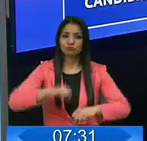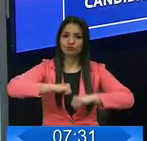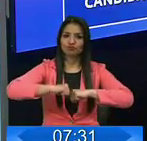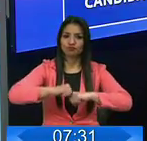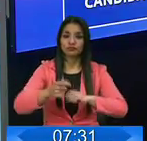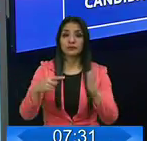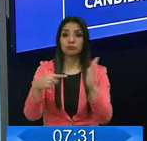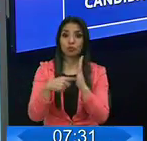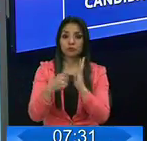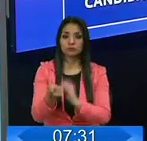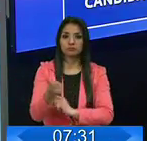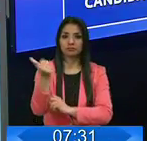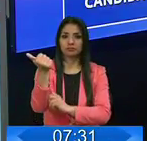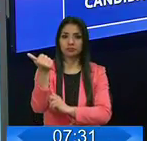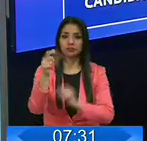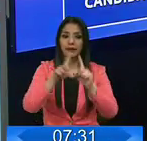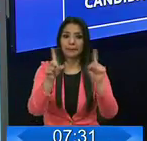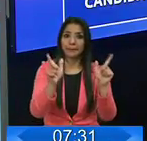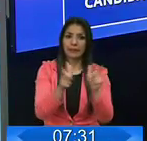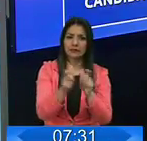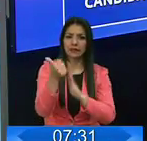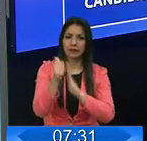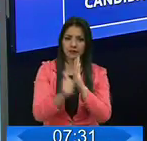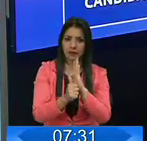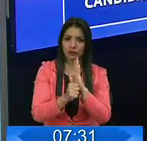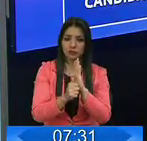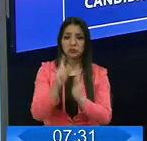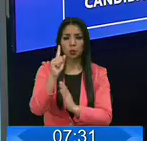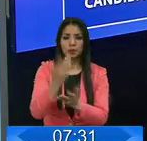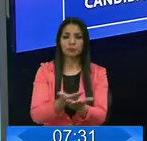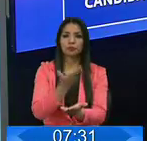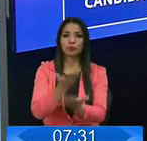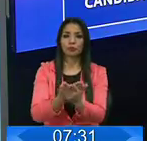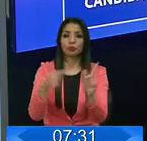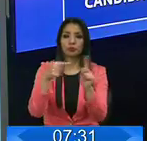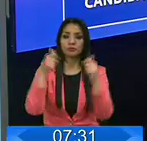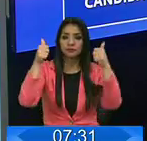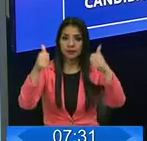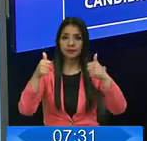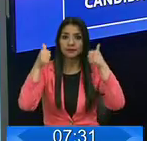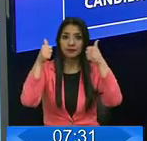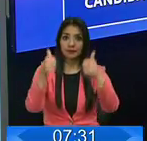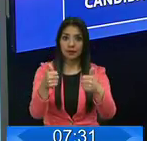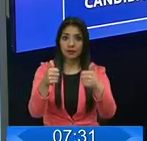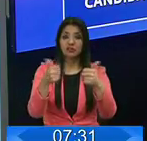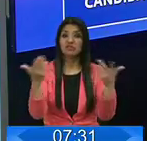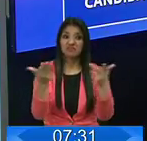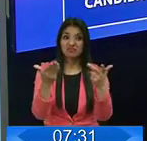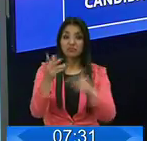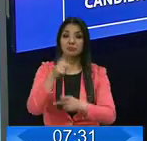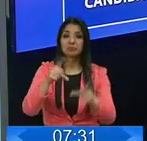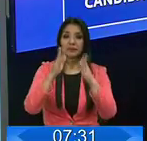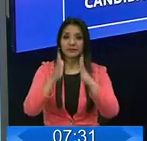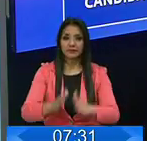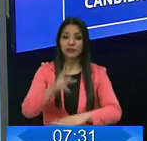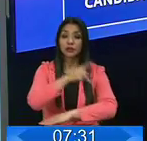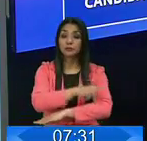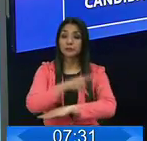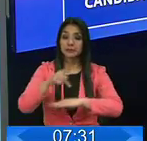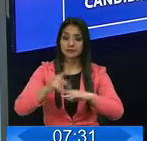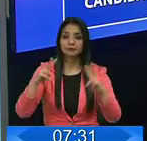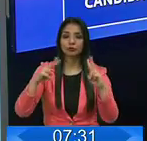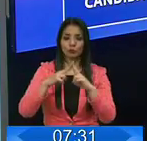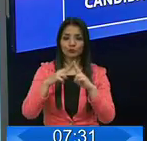impuestos para pequeños artesanos, una de las propuestas que tiene este candidato que está optando por la prefectura de Pichincha. Conozcamos un poquito